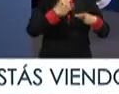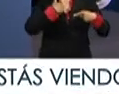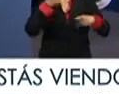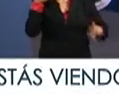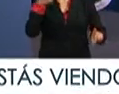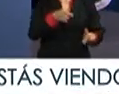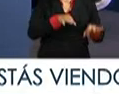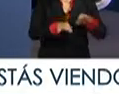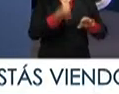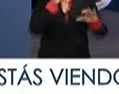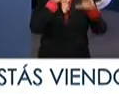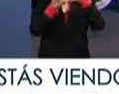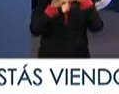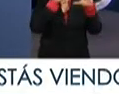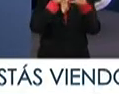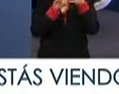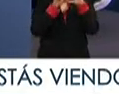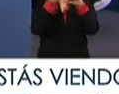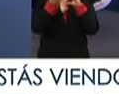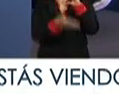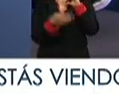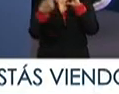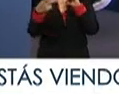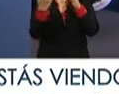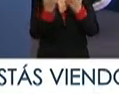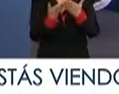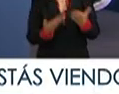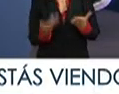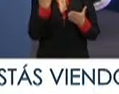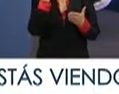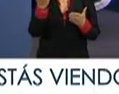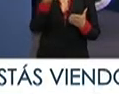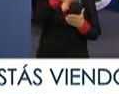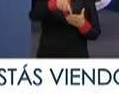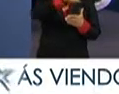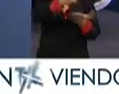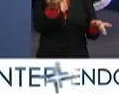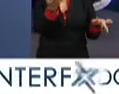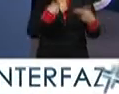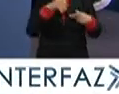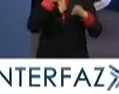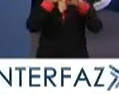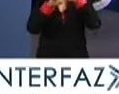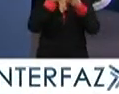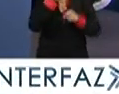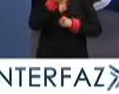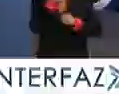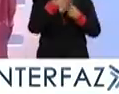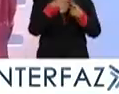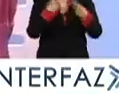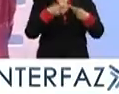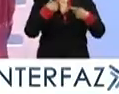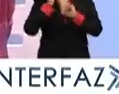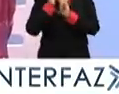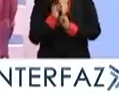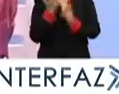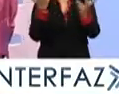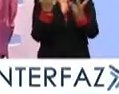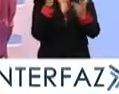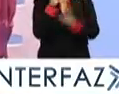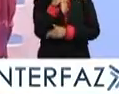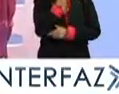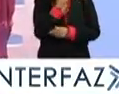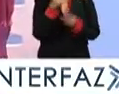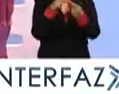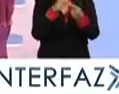comunicadores. ¿Cuál es el papel en esta era que deben de llevar los periodistas, los comunicadores, los reporteros